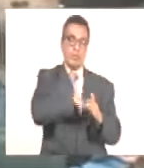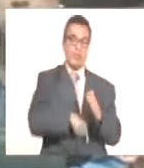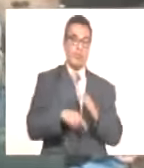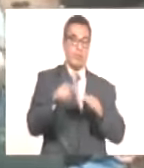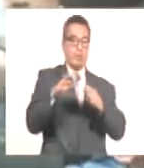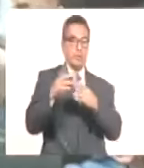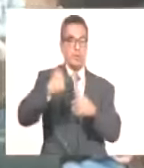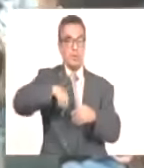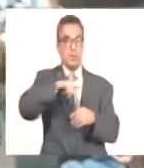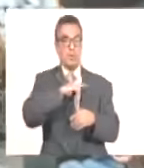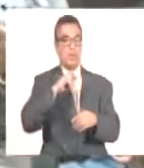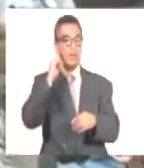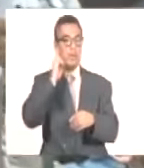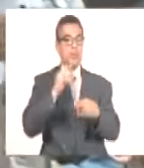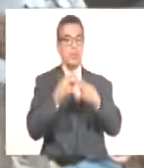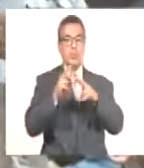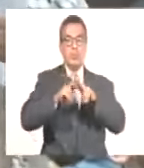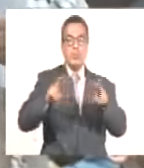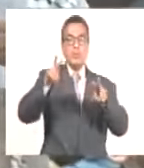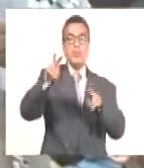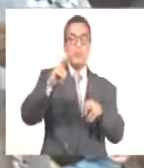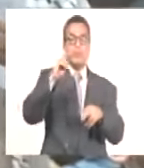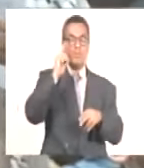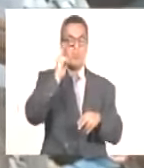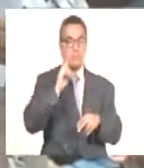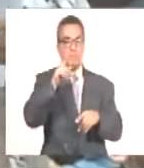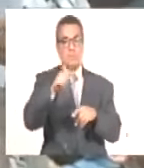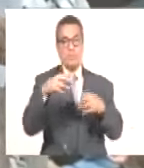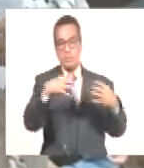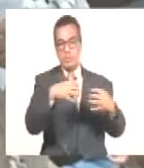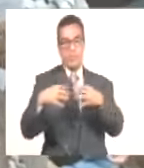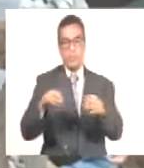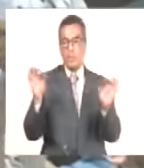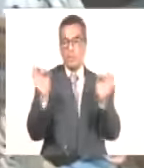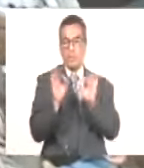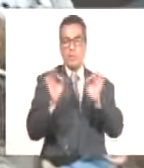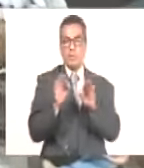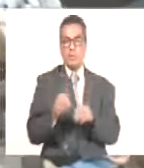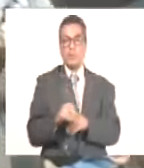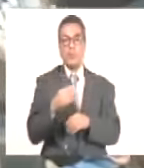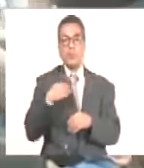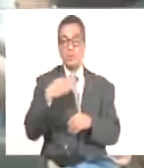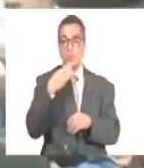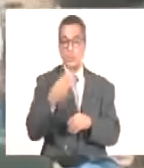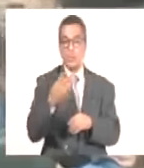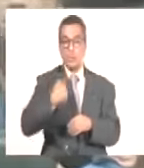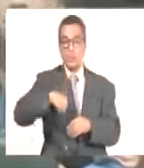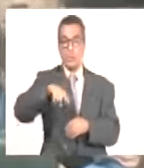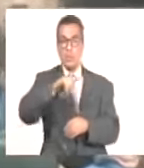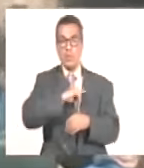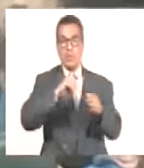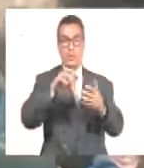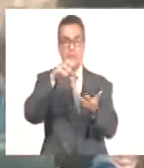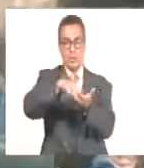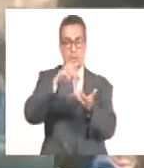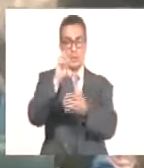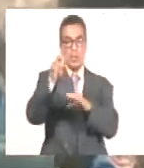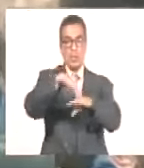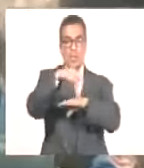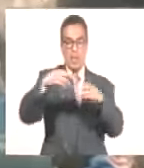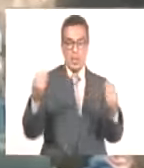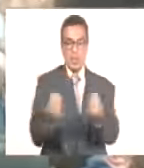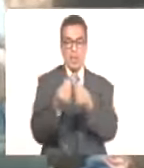doctrina bolivariana de paz. Por ello insistimos que para la guerra, nada. Y solicitamos a nuestra plenaria acompañar